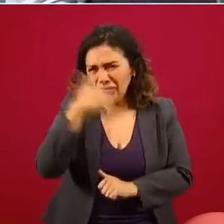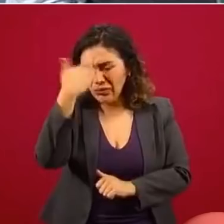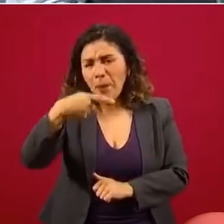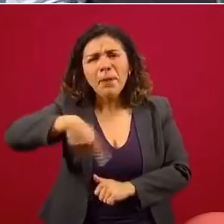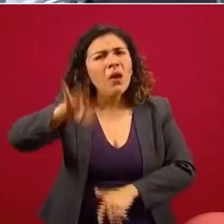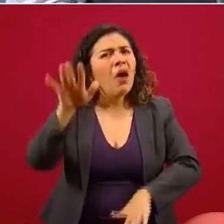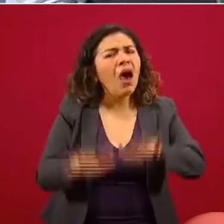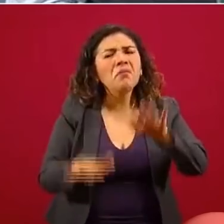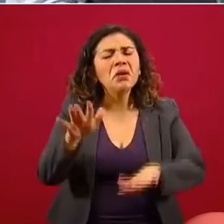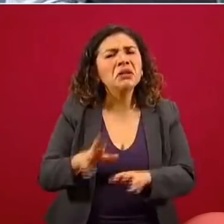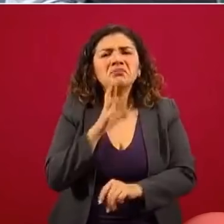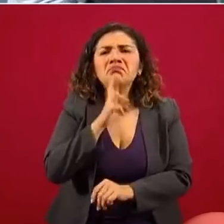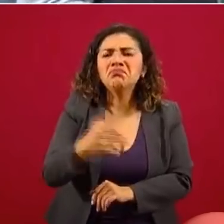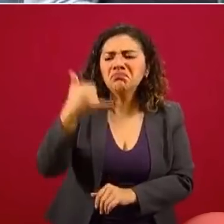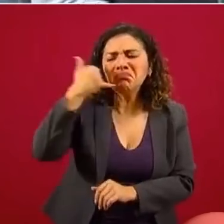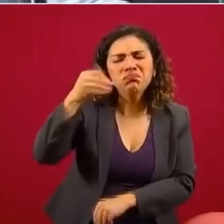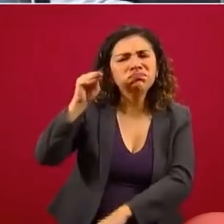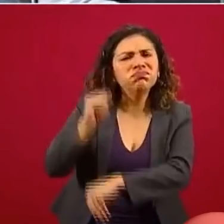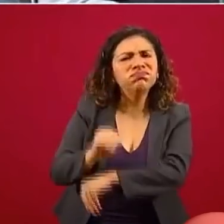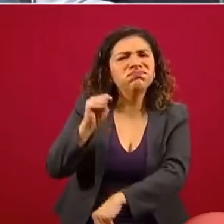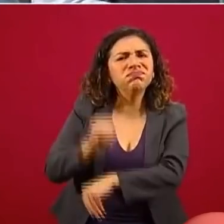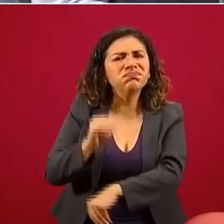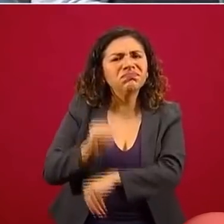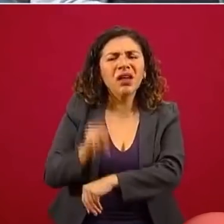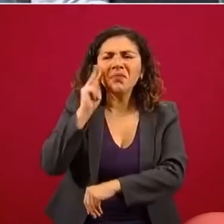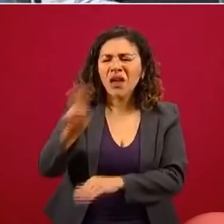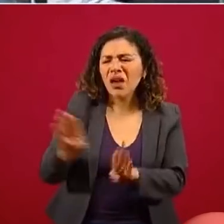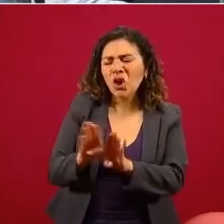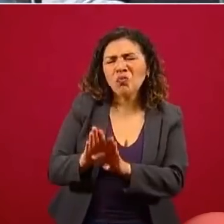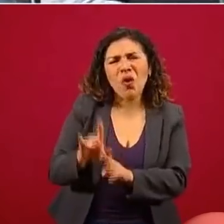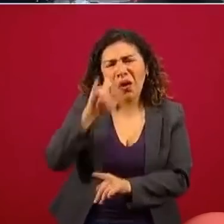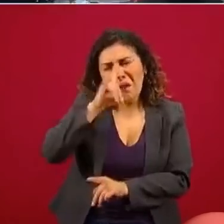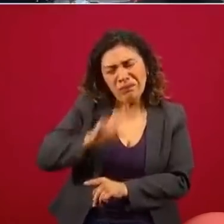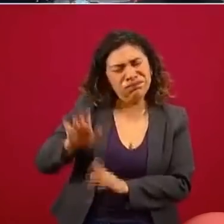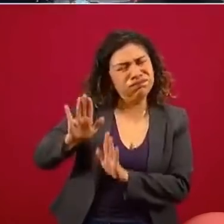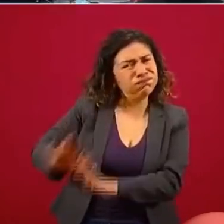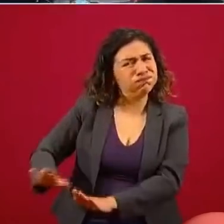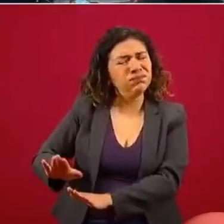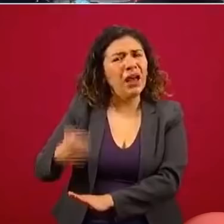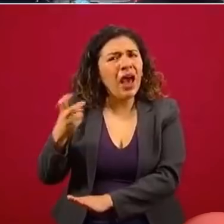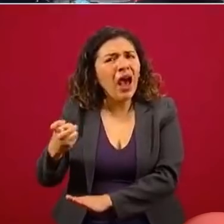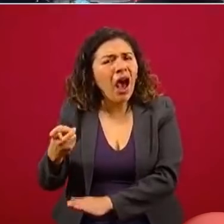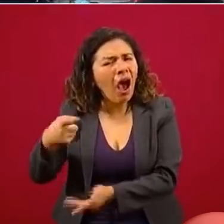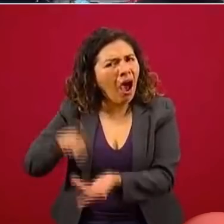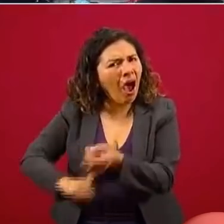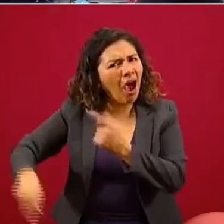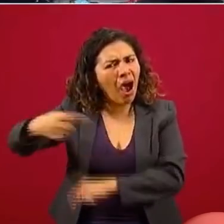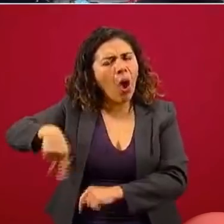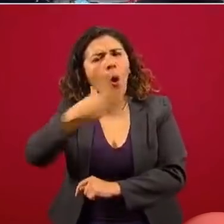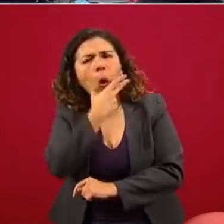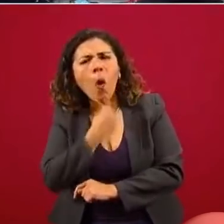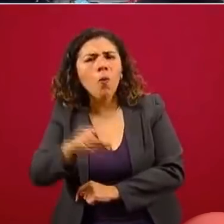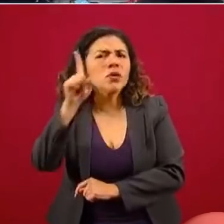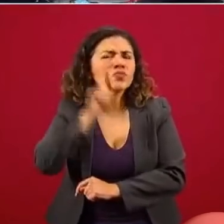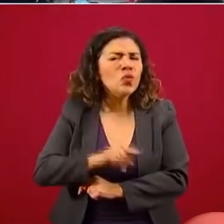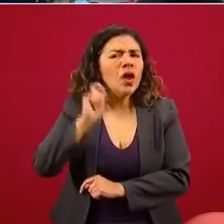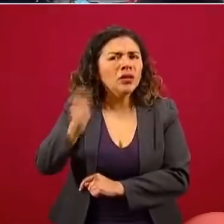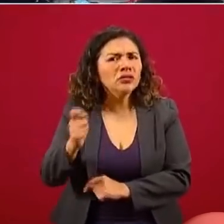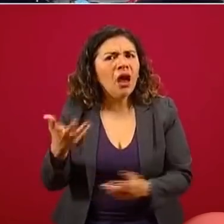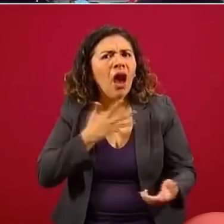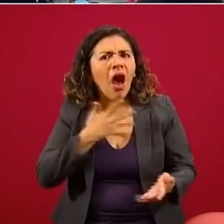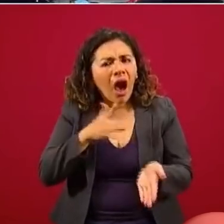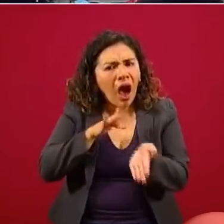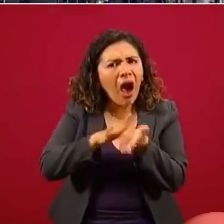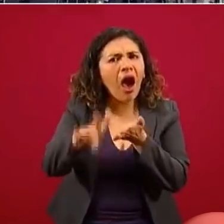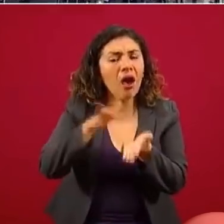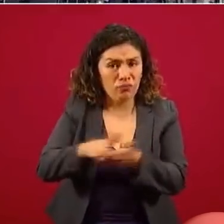siquiera les contestan el teléfono y los ven como apestados, presidente. Cuando estos hombres y mujeres están sosteniendo, y